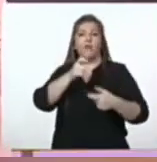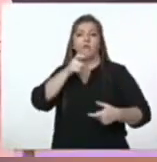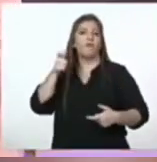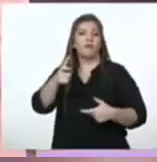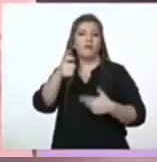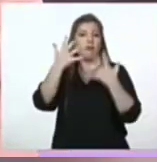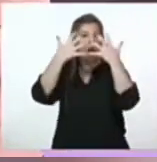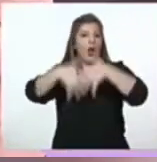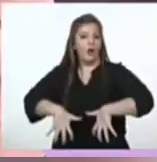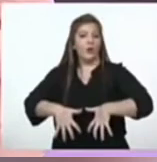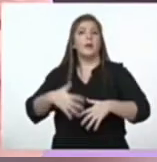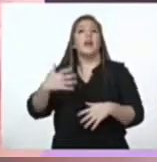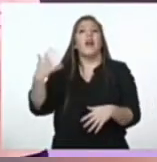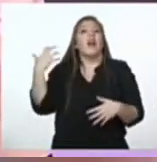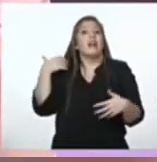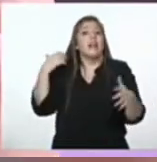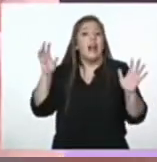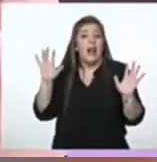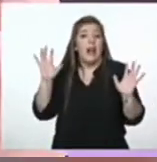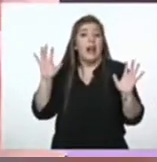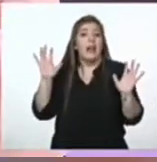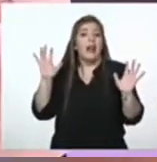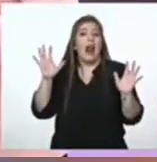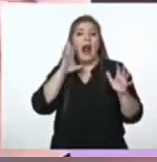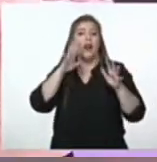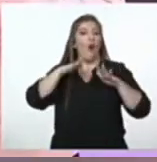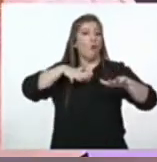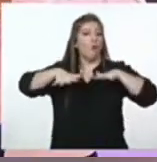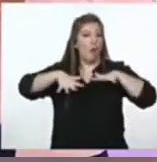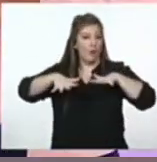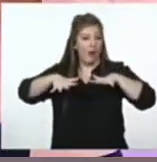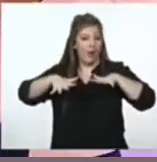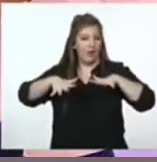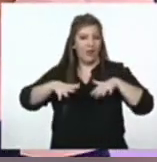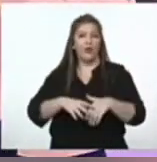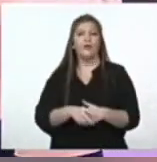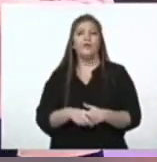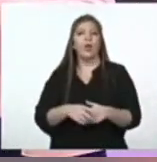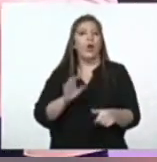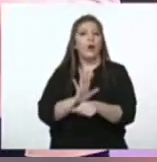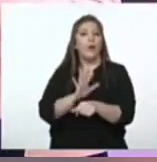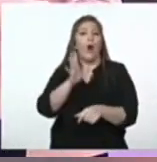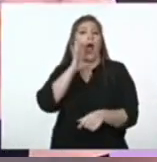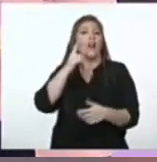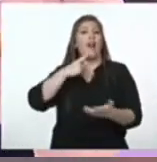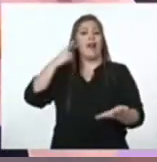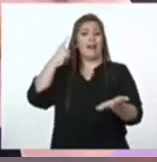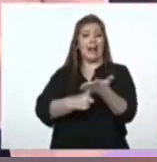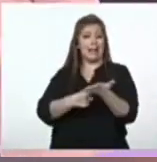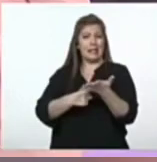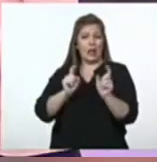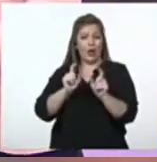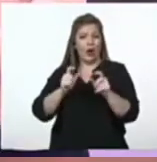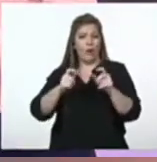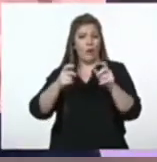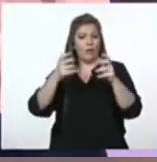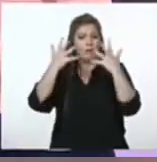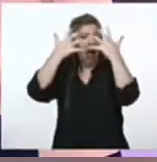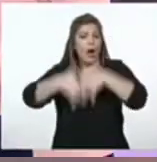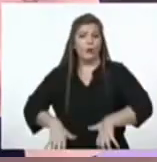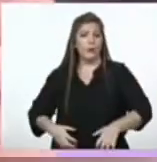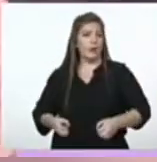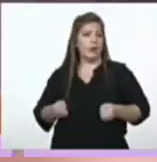Que generalmente implica un movimiento, ¿no? Es una reacción involuntaria, una reacción como